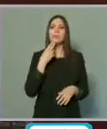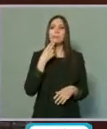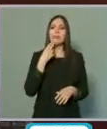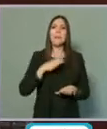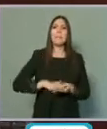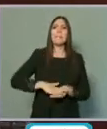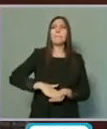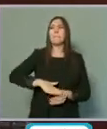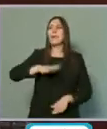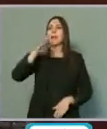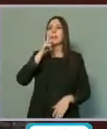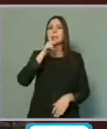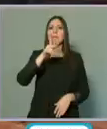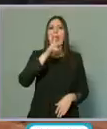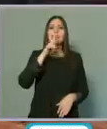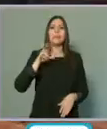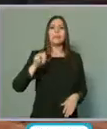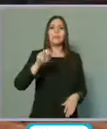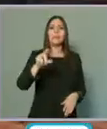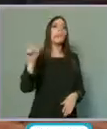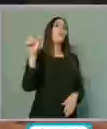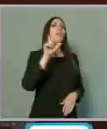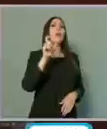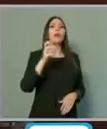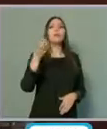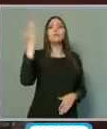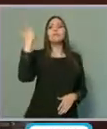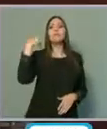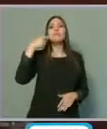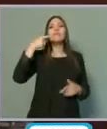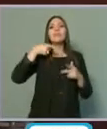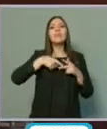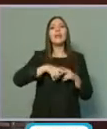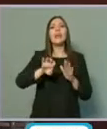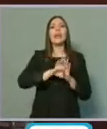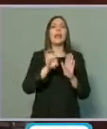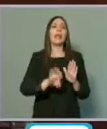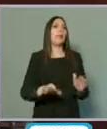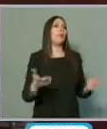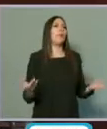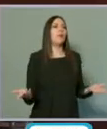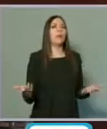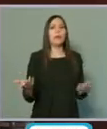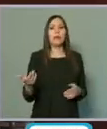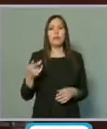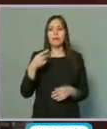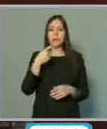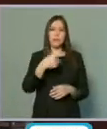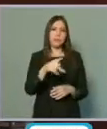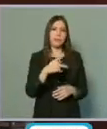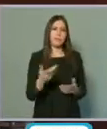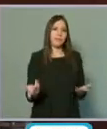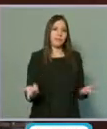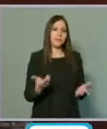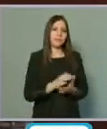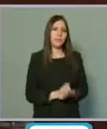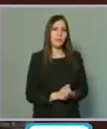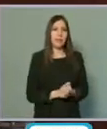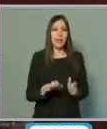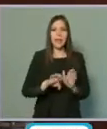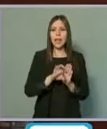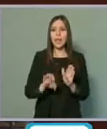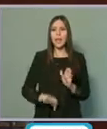mucho más. Sí, por supuesto. Desde el momento de nombrar, por ejemplo, a estas, por ejemplo,